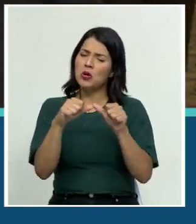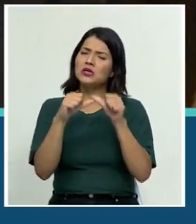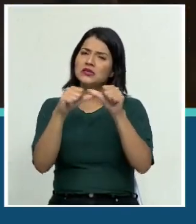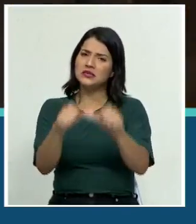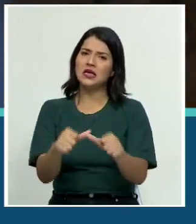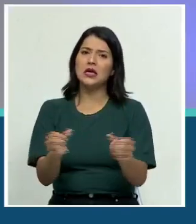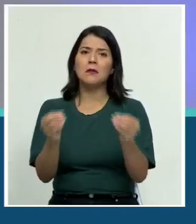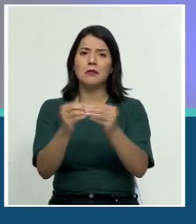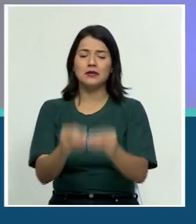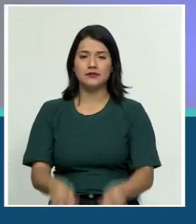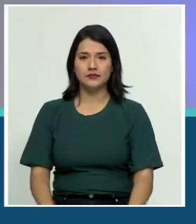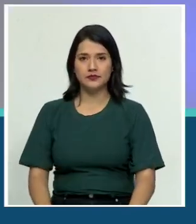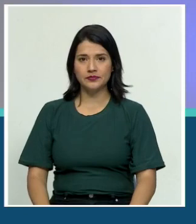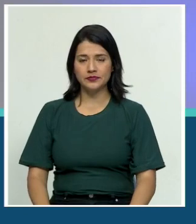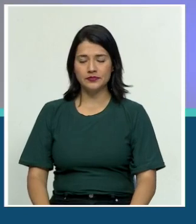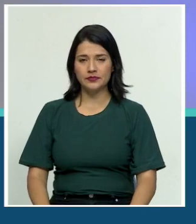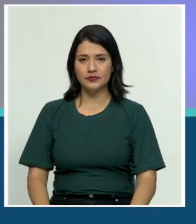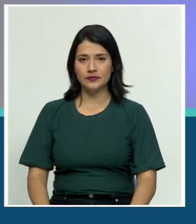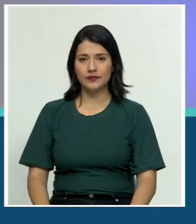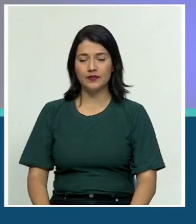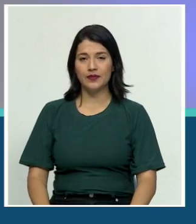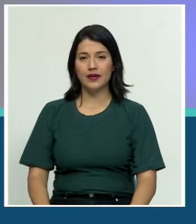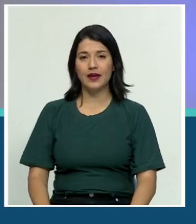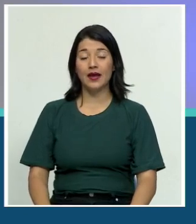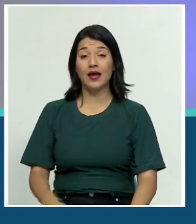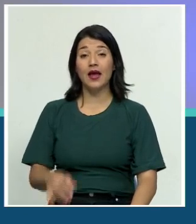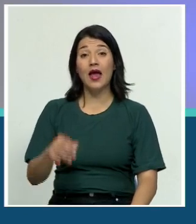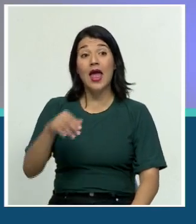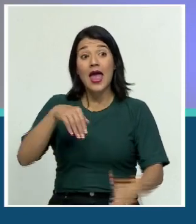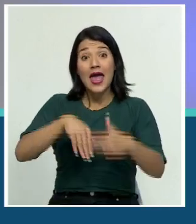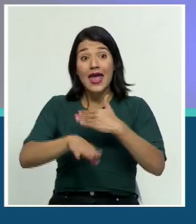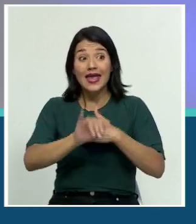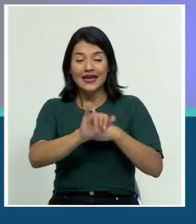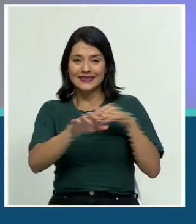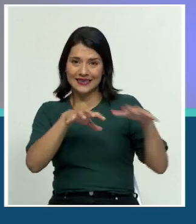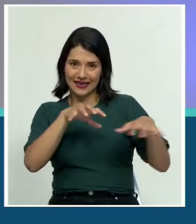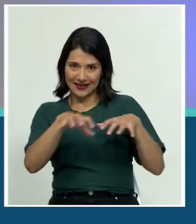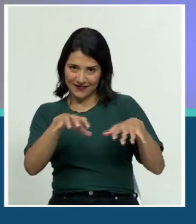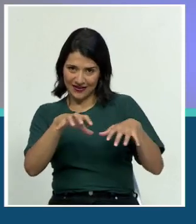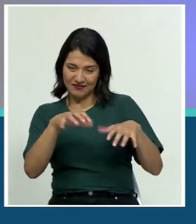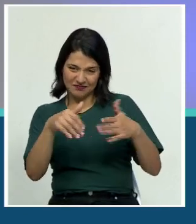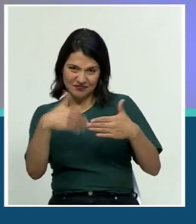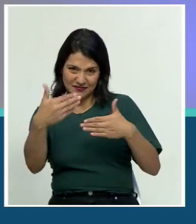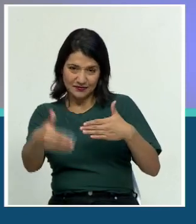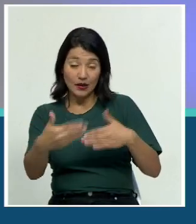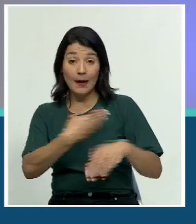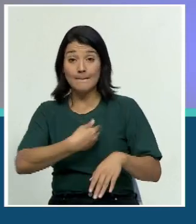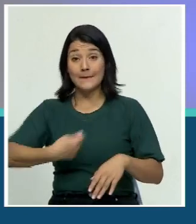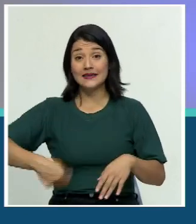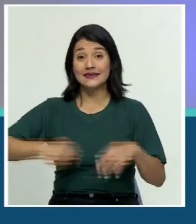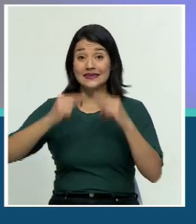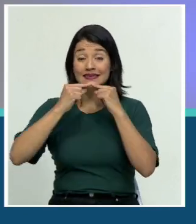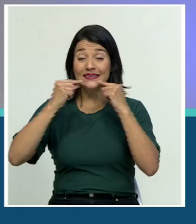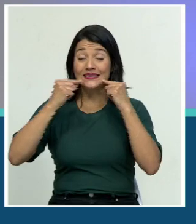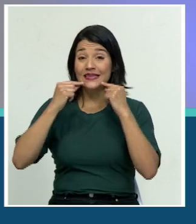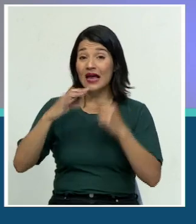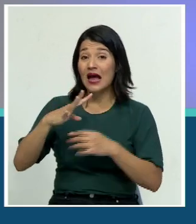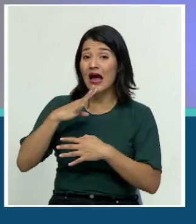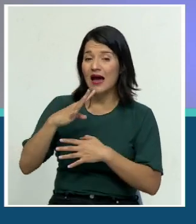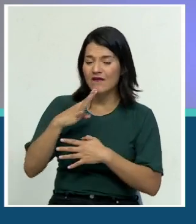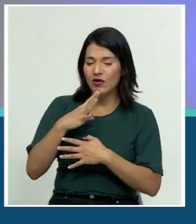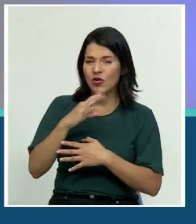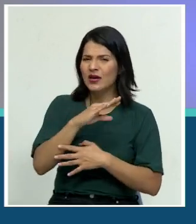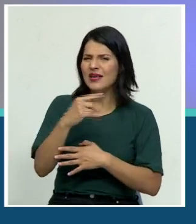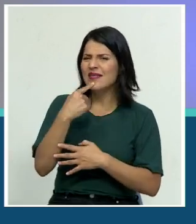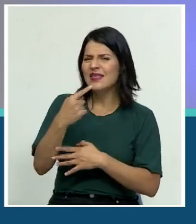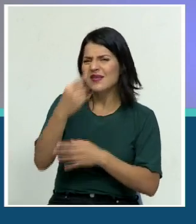más. Y precisamente durante esta actividad o posterior a esta actividad, el presidente Rodrigo Chávez dio algunas declaraciones. Entre ellas